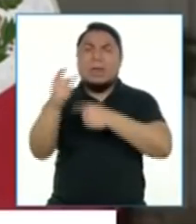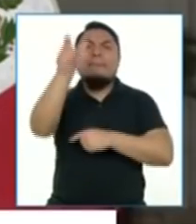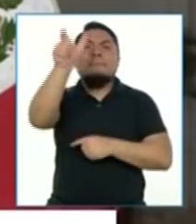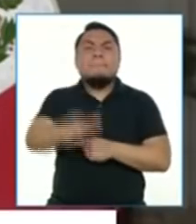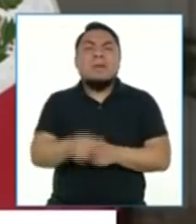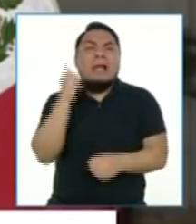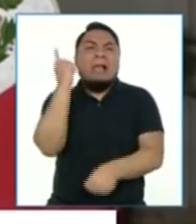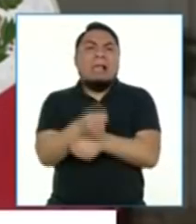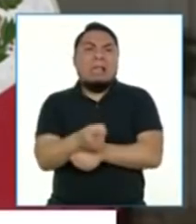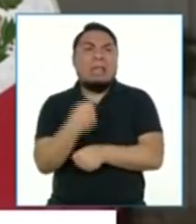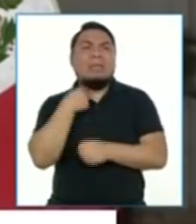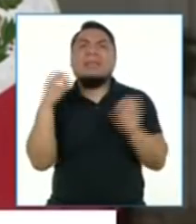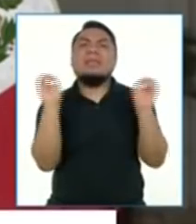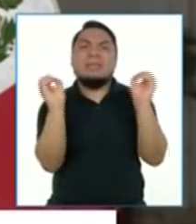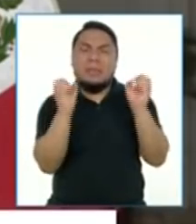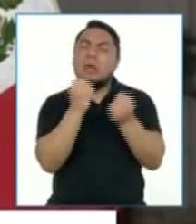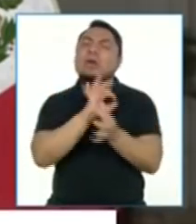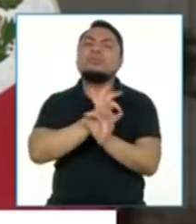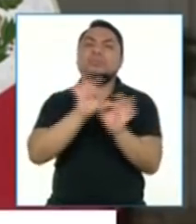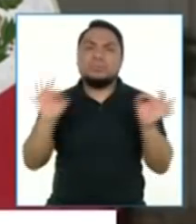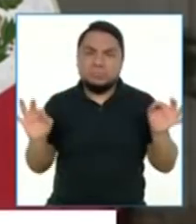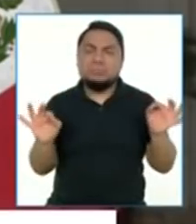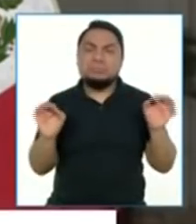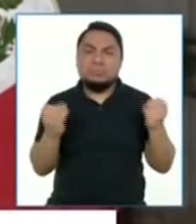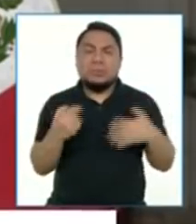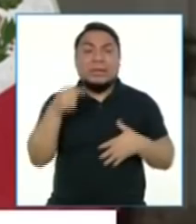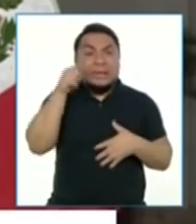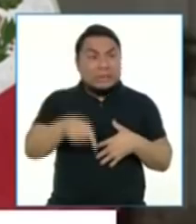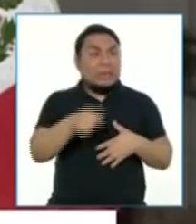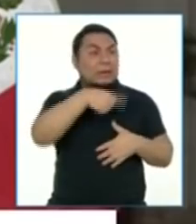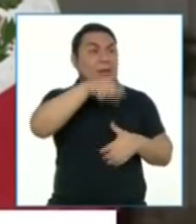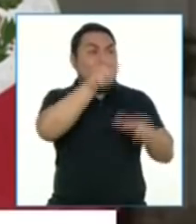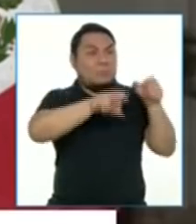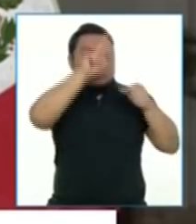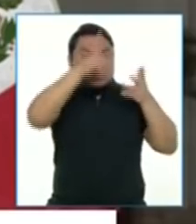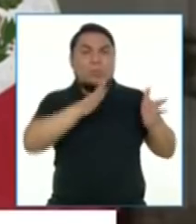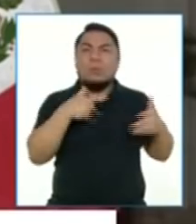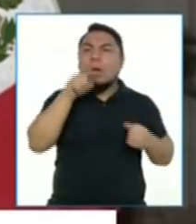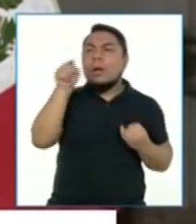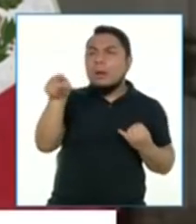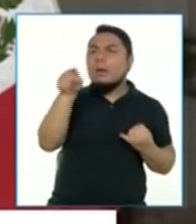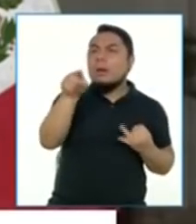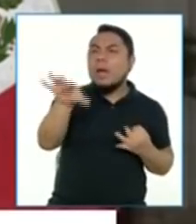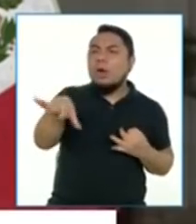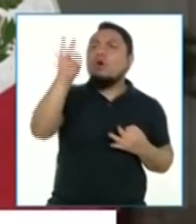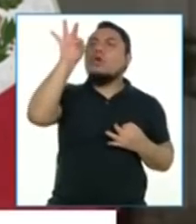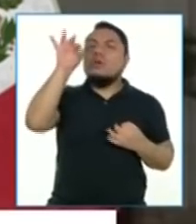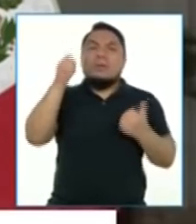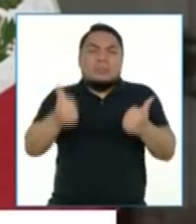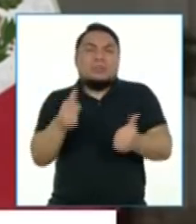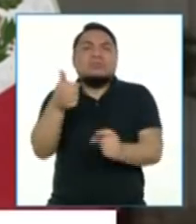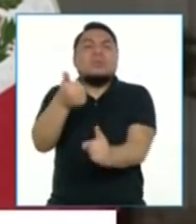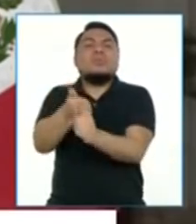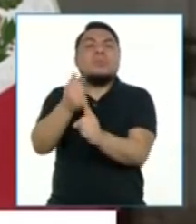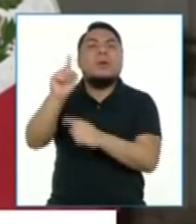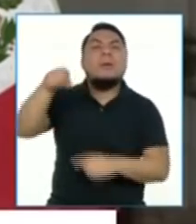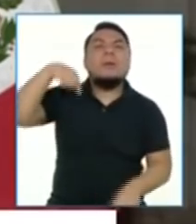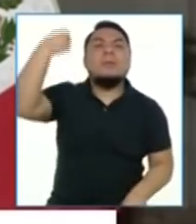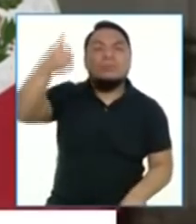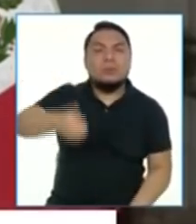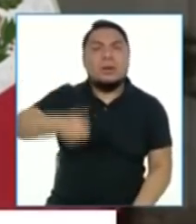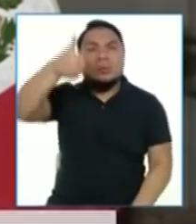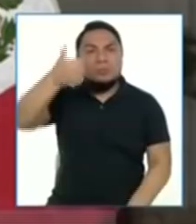cambian de postura independientemente de que los audios van y vienen entonces y ahí